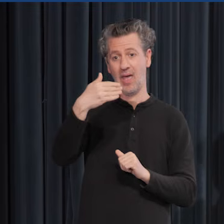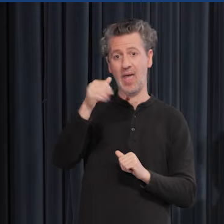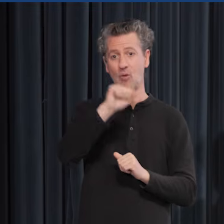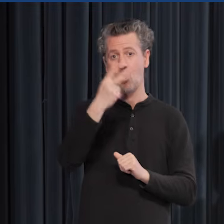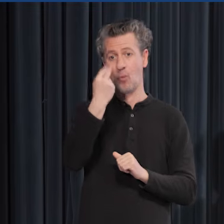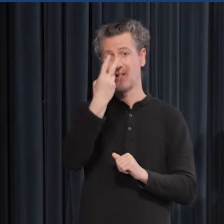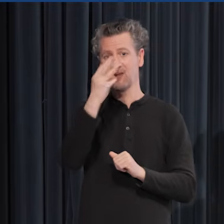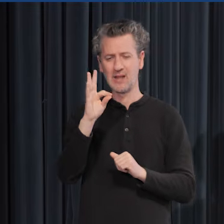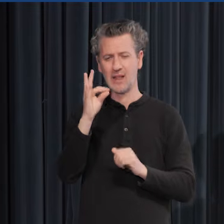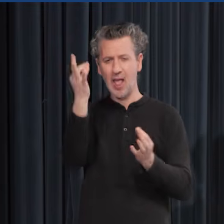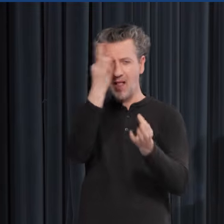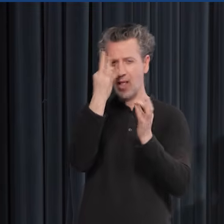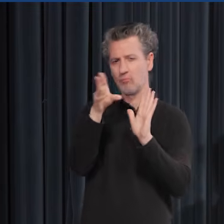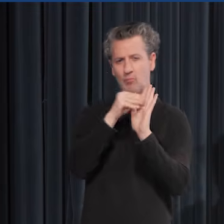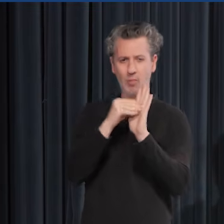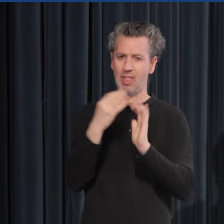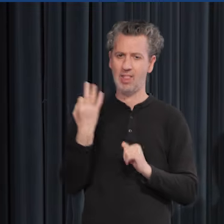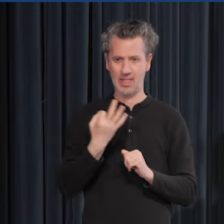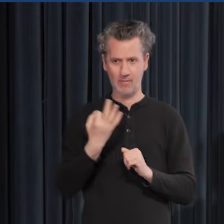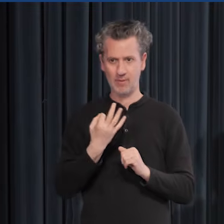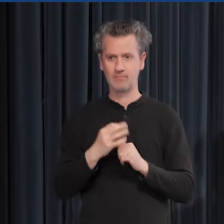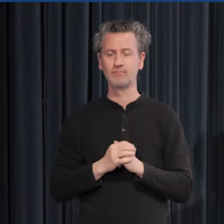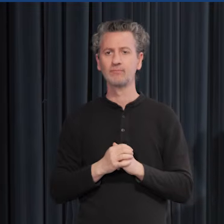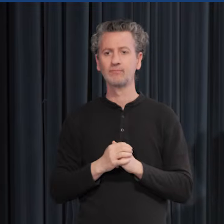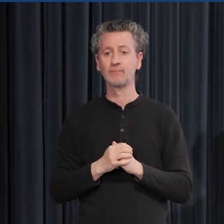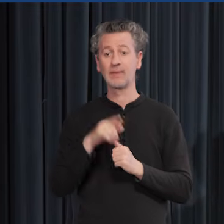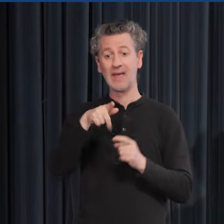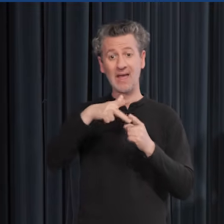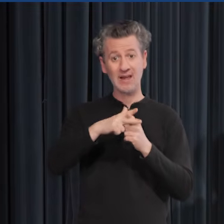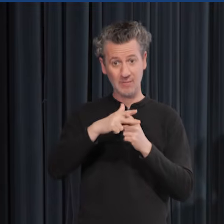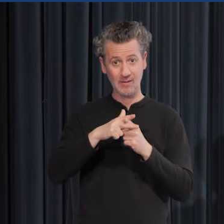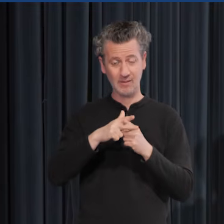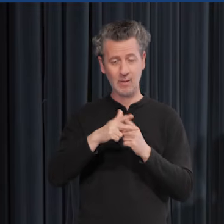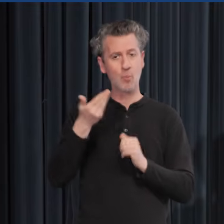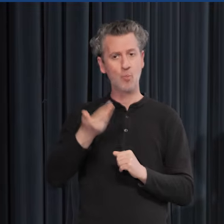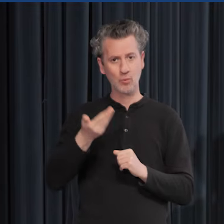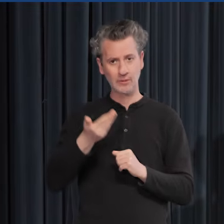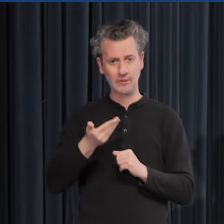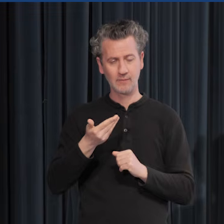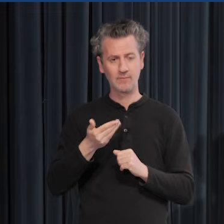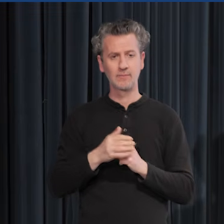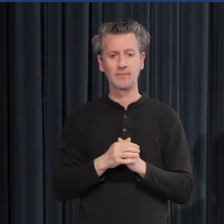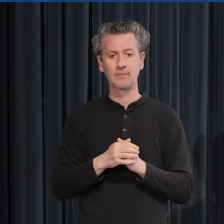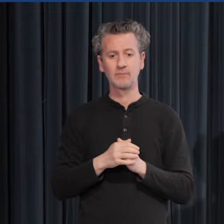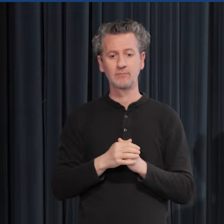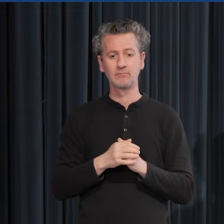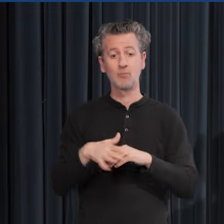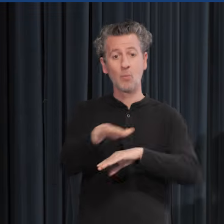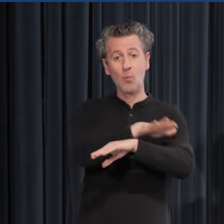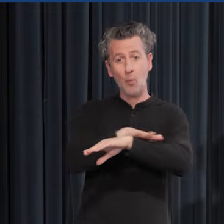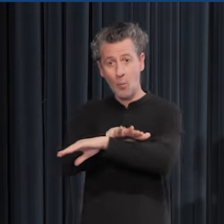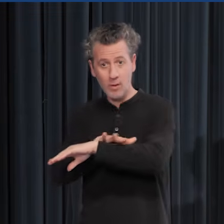proporcionar este tipo de datos. Con lo cual, esta herramienta sirve tanto como para que las administraciones